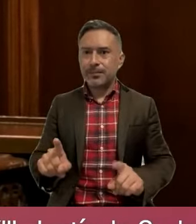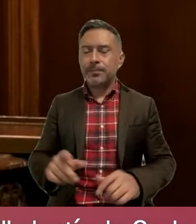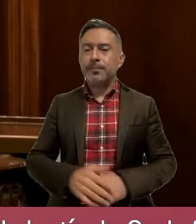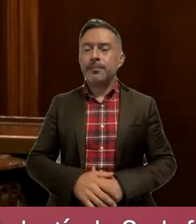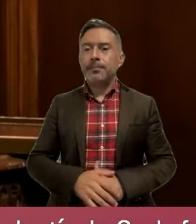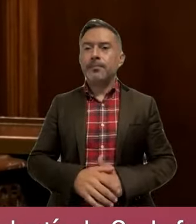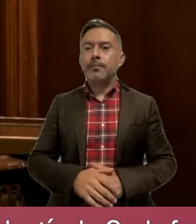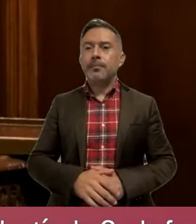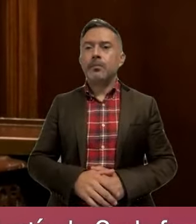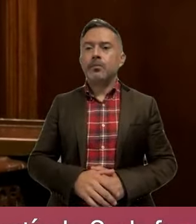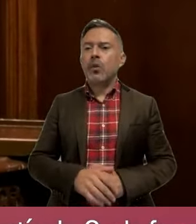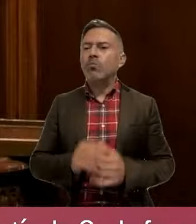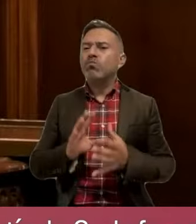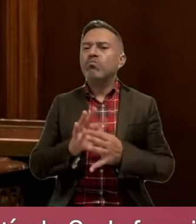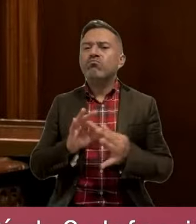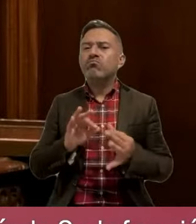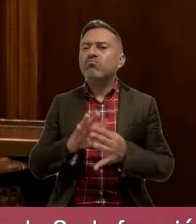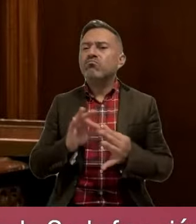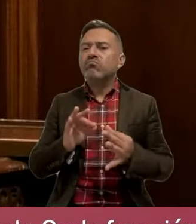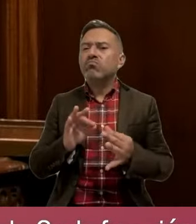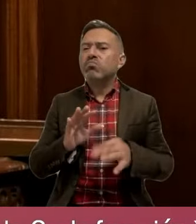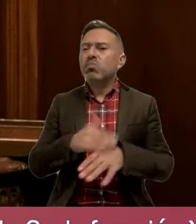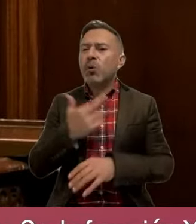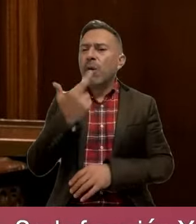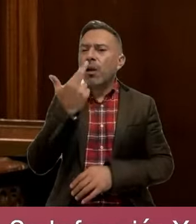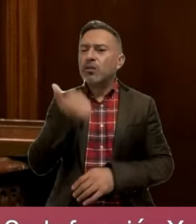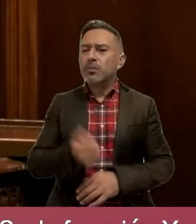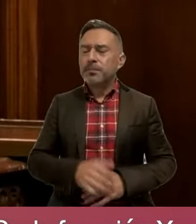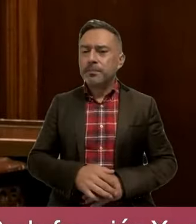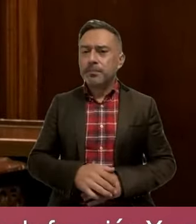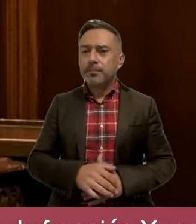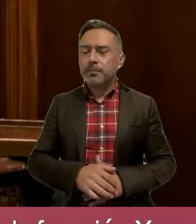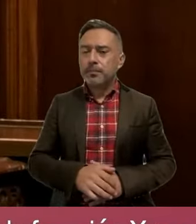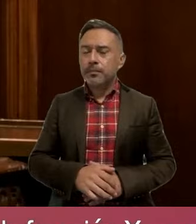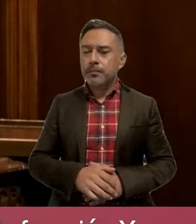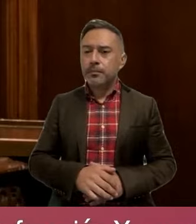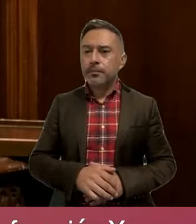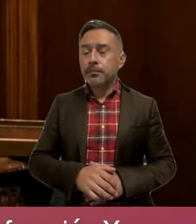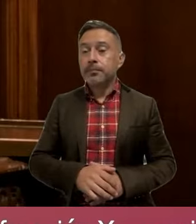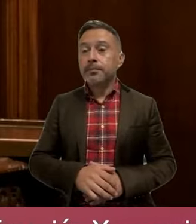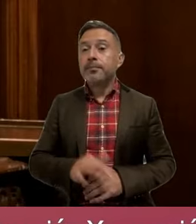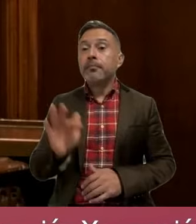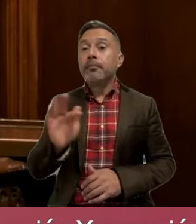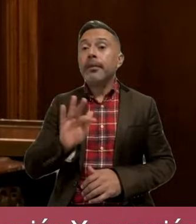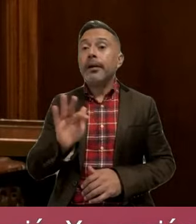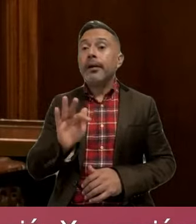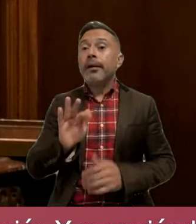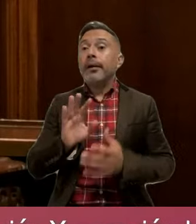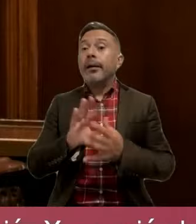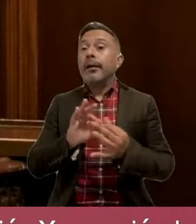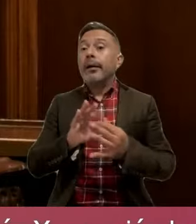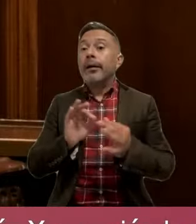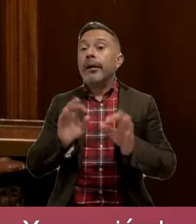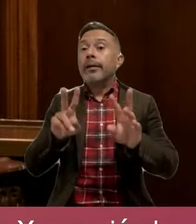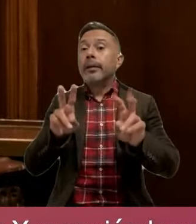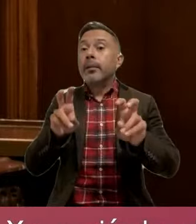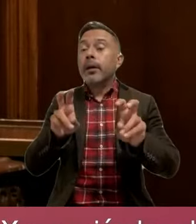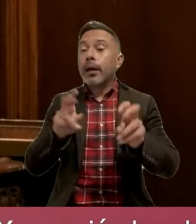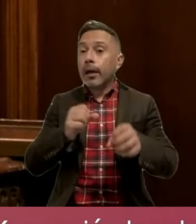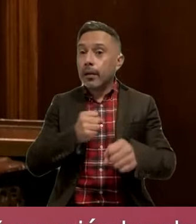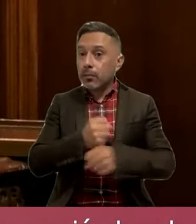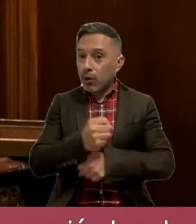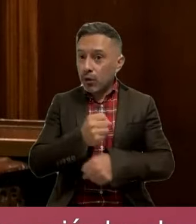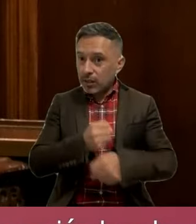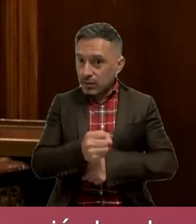Y lo digo porque cuando hablamos de violencia, no es